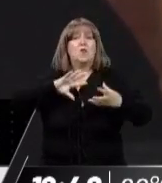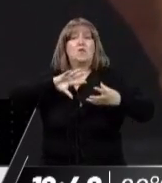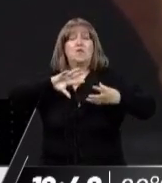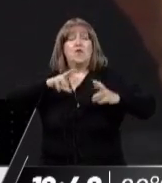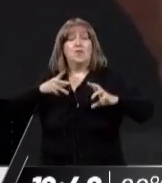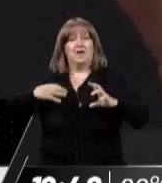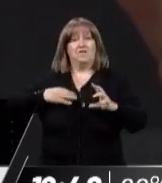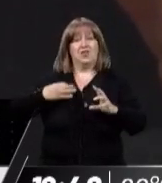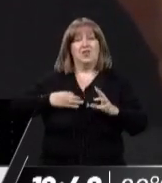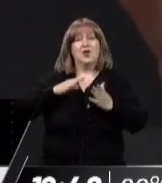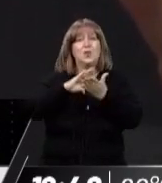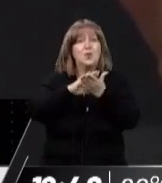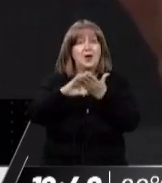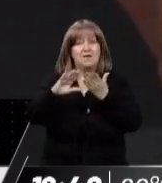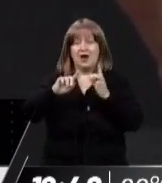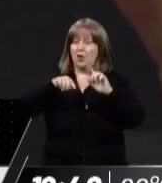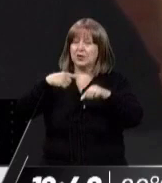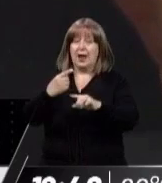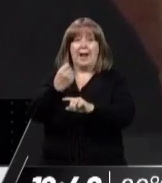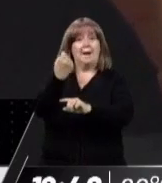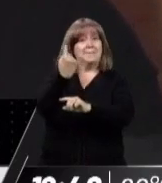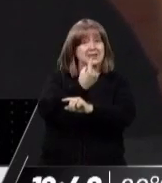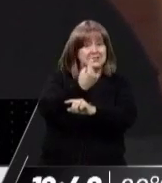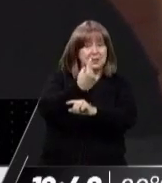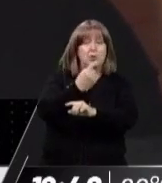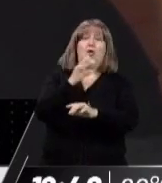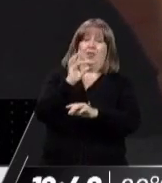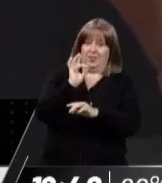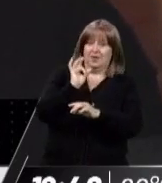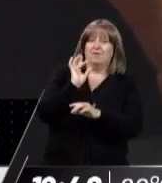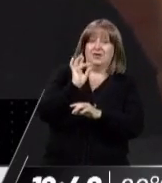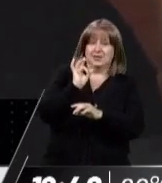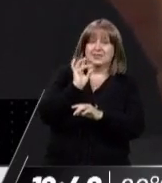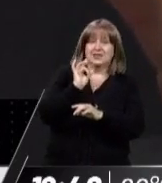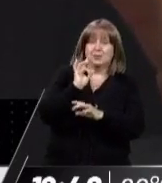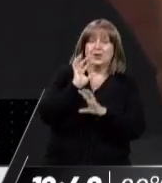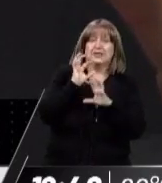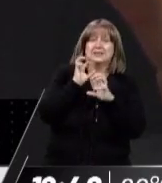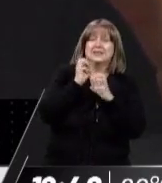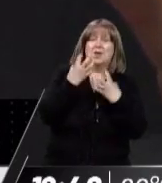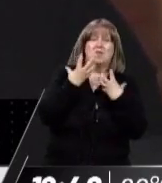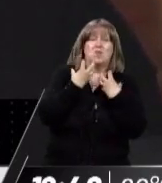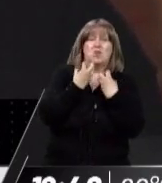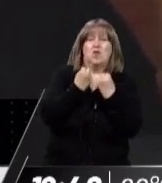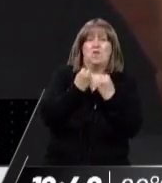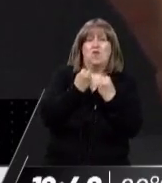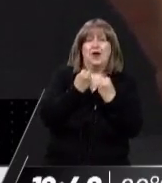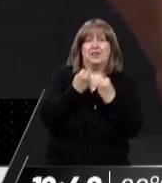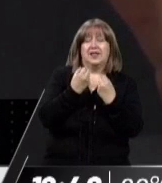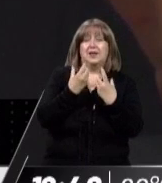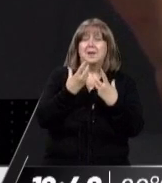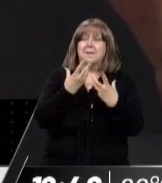que en algún momento parece difícil para los que padecemos la enfermedad de la adicción cuando estamos en consumo